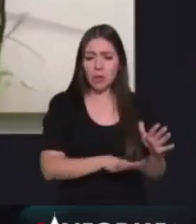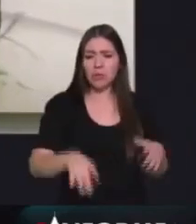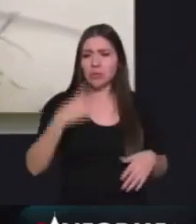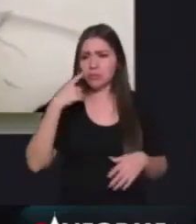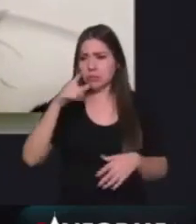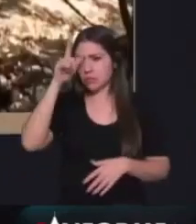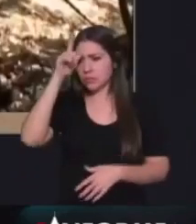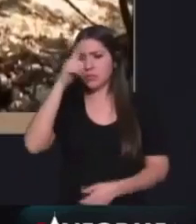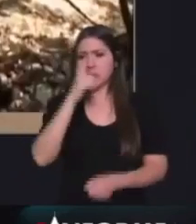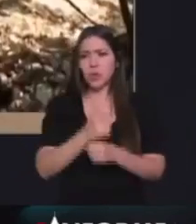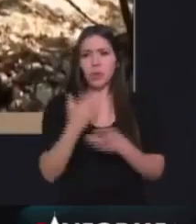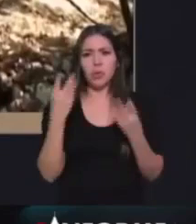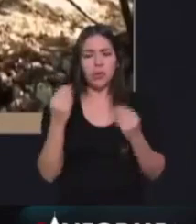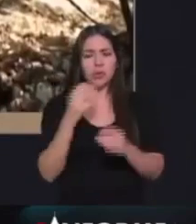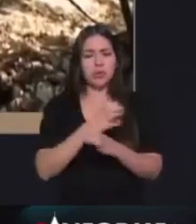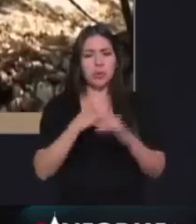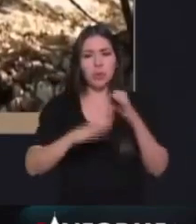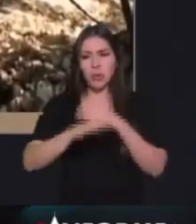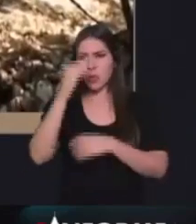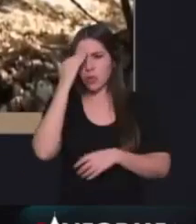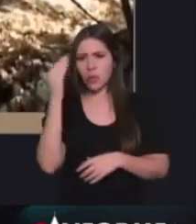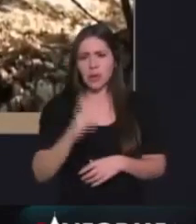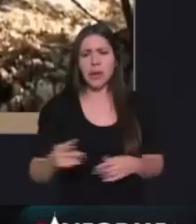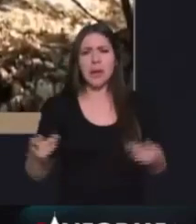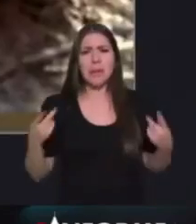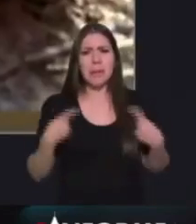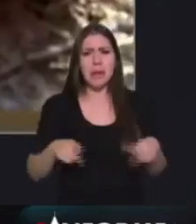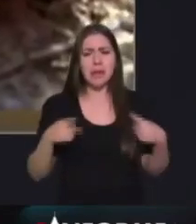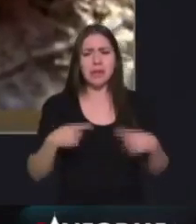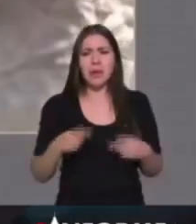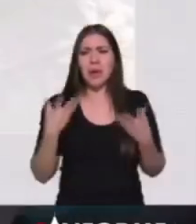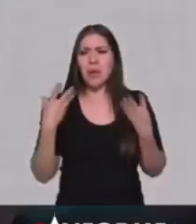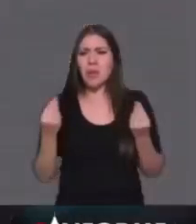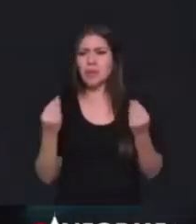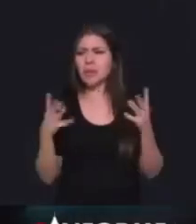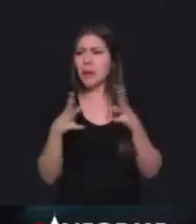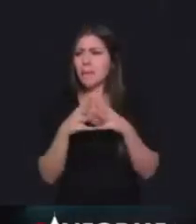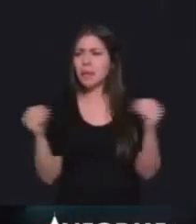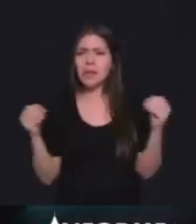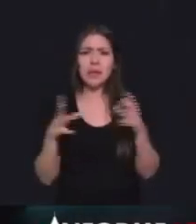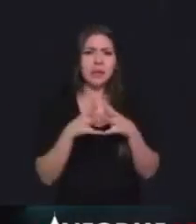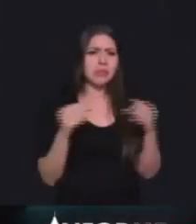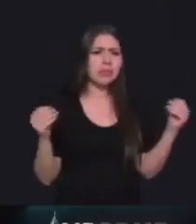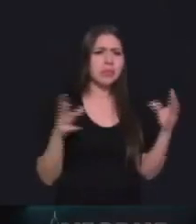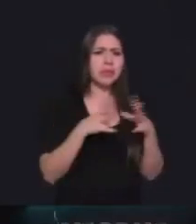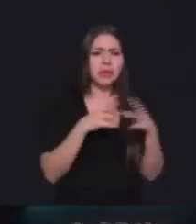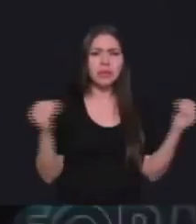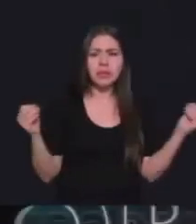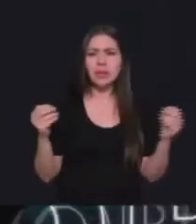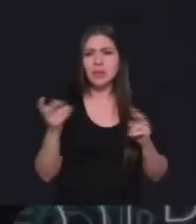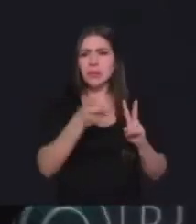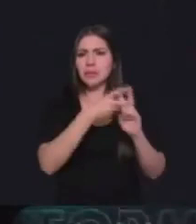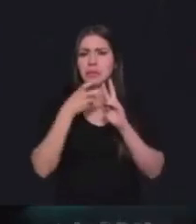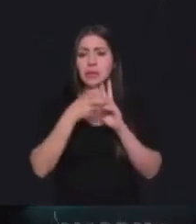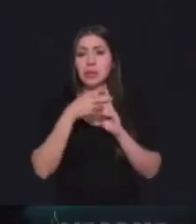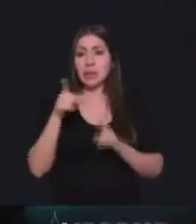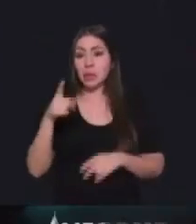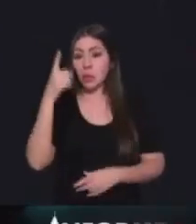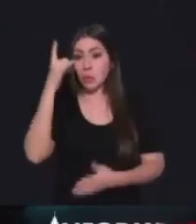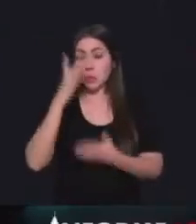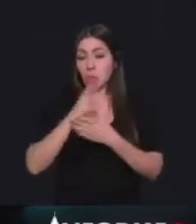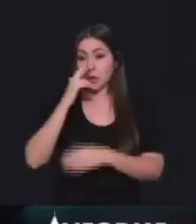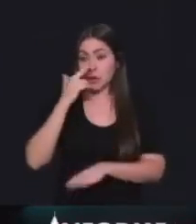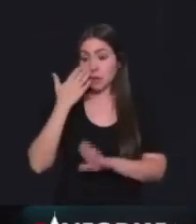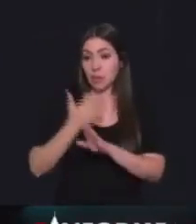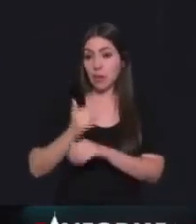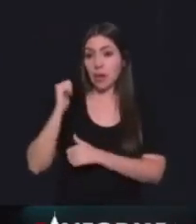¿no? Estas desapariciones forzadas que no necesariamente tienen que ver con los campos de exterminio de los Zetas, solamente